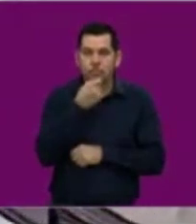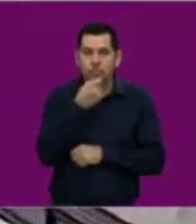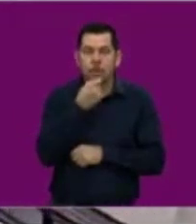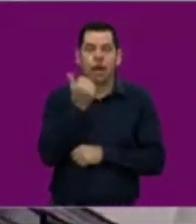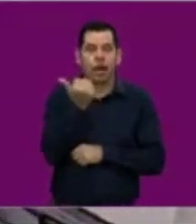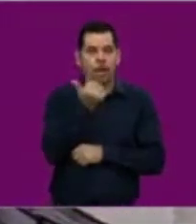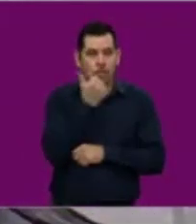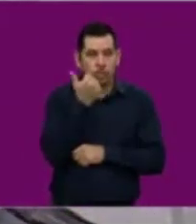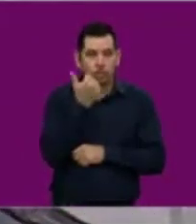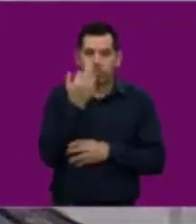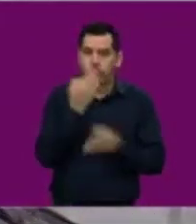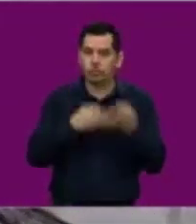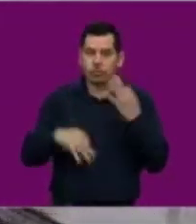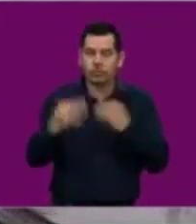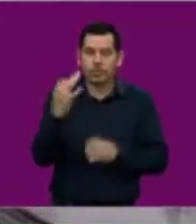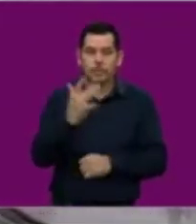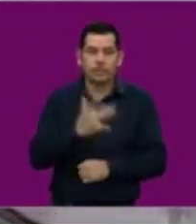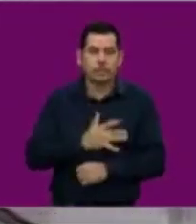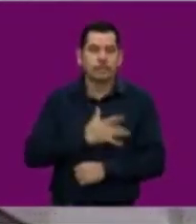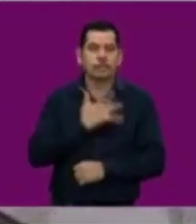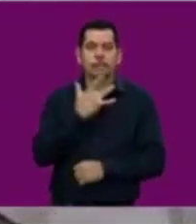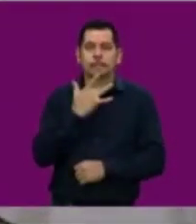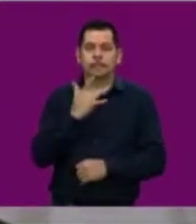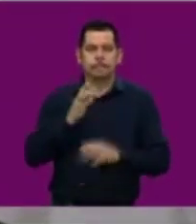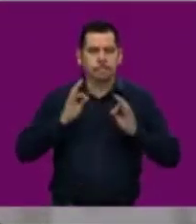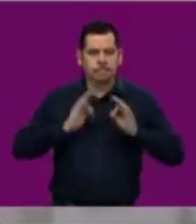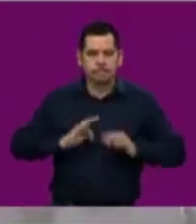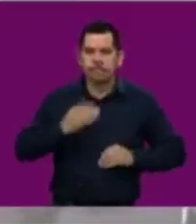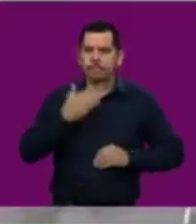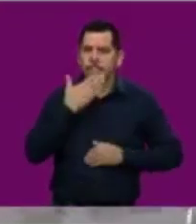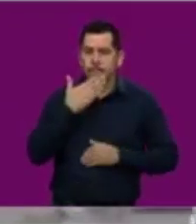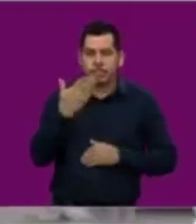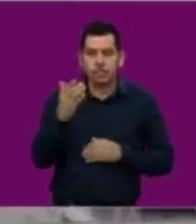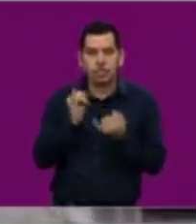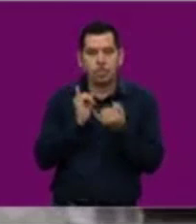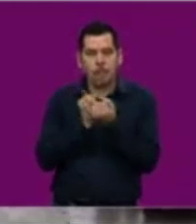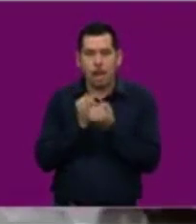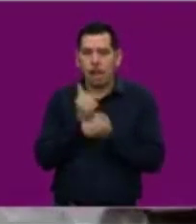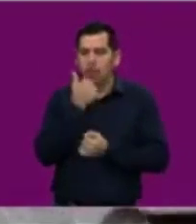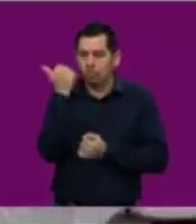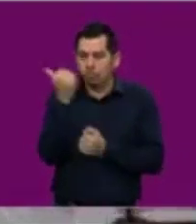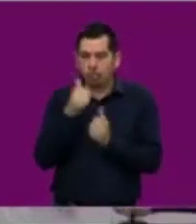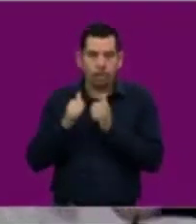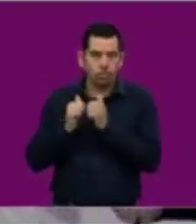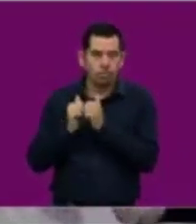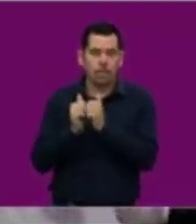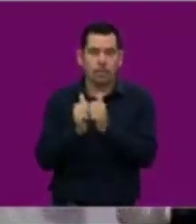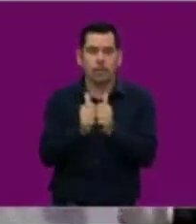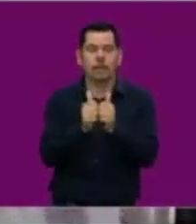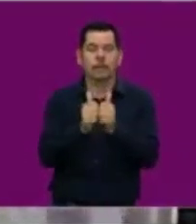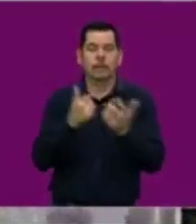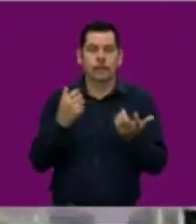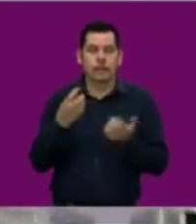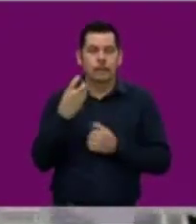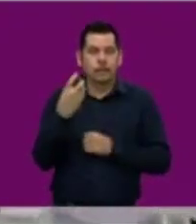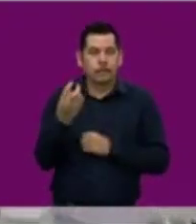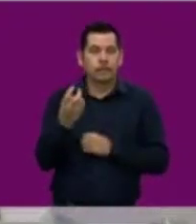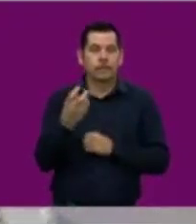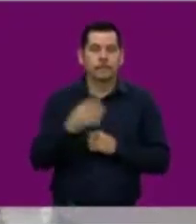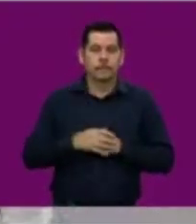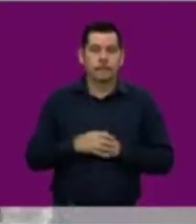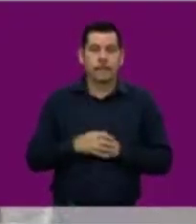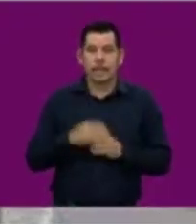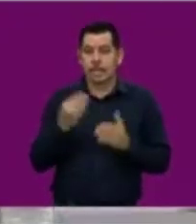estudiantes así como brindar acompañamiento al alumnado que se encuentra en condiciones de desventaja ante las